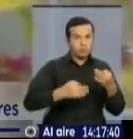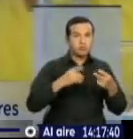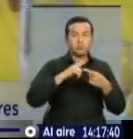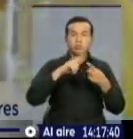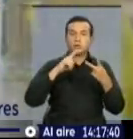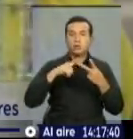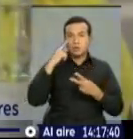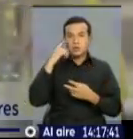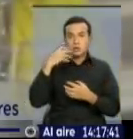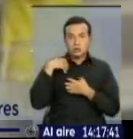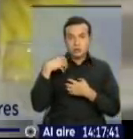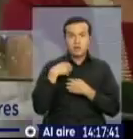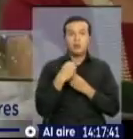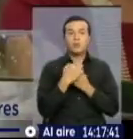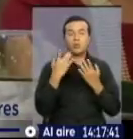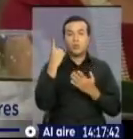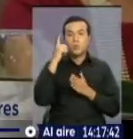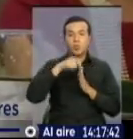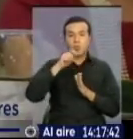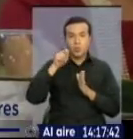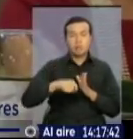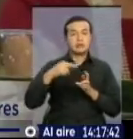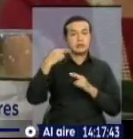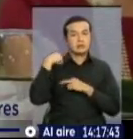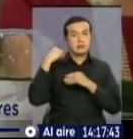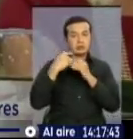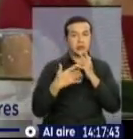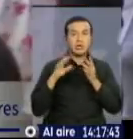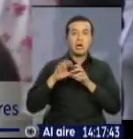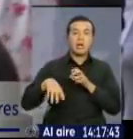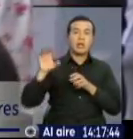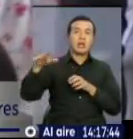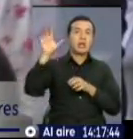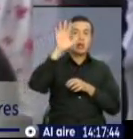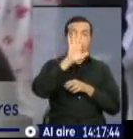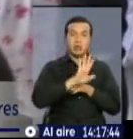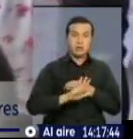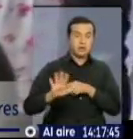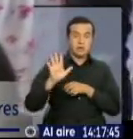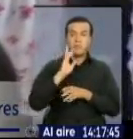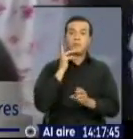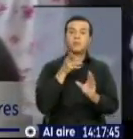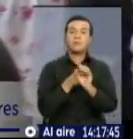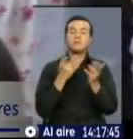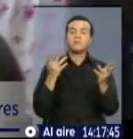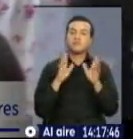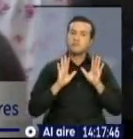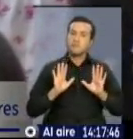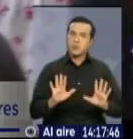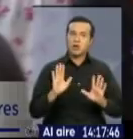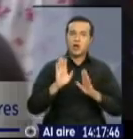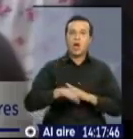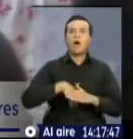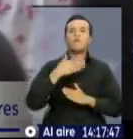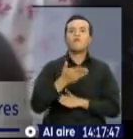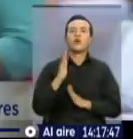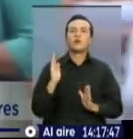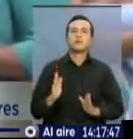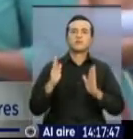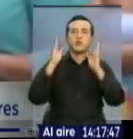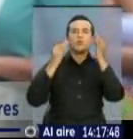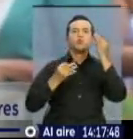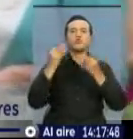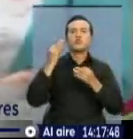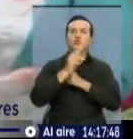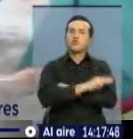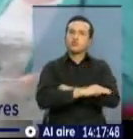procurar garantizar al menos un juez multicompetente en cada cantón. Además, decidieron participar de un plantón en los exteriores del edificio judicial de